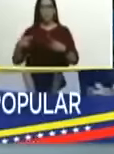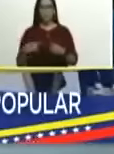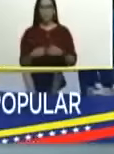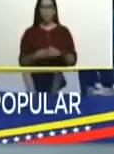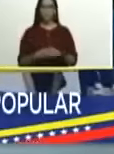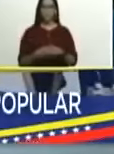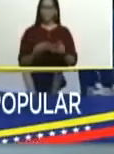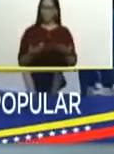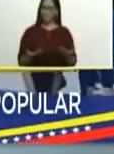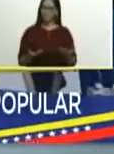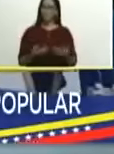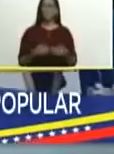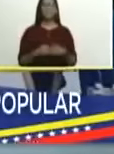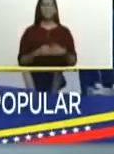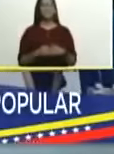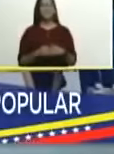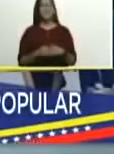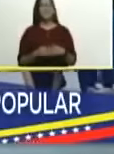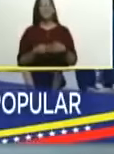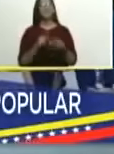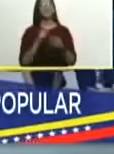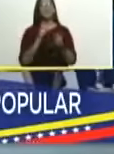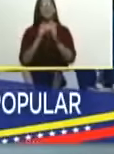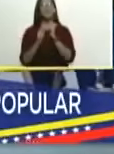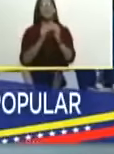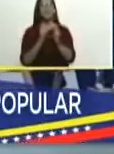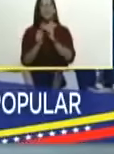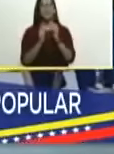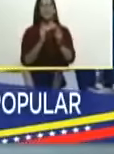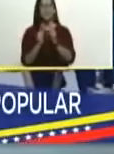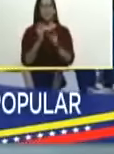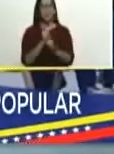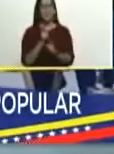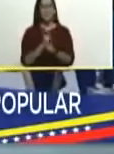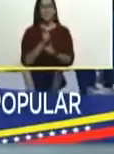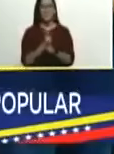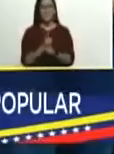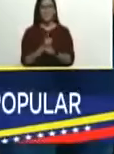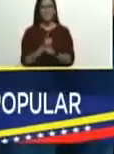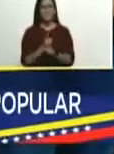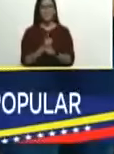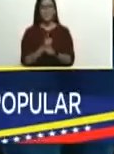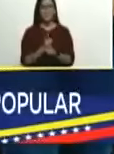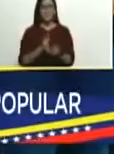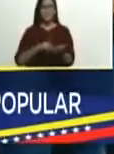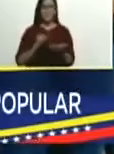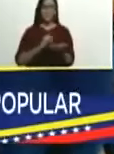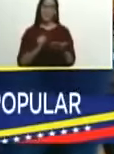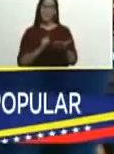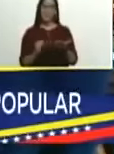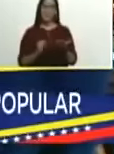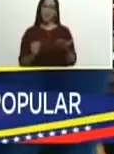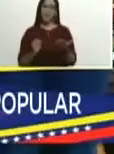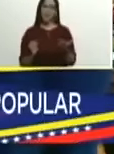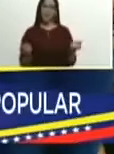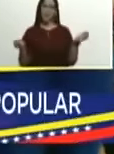sino que a través de la transferencia de competencia y firmando un